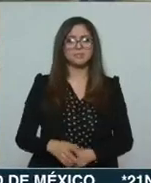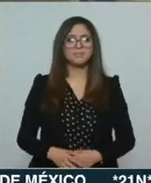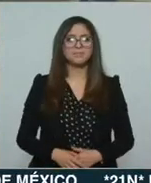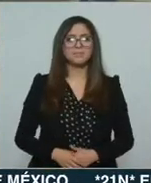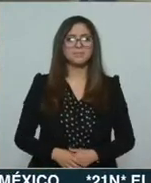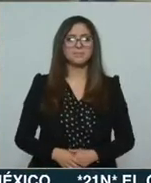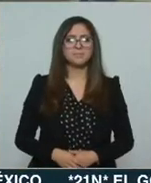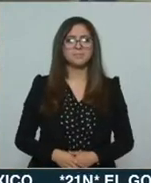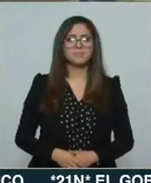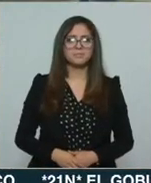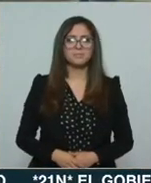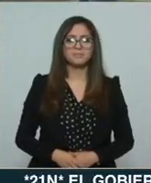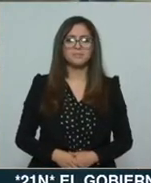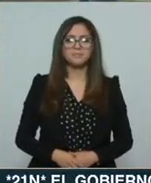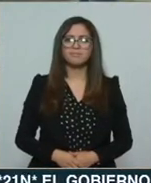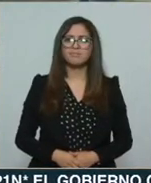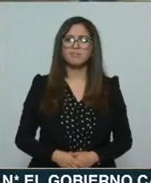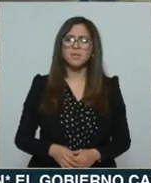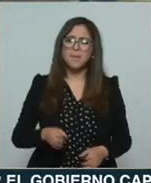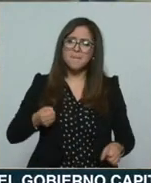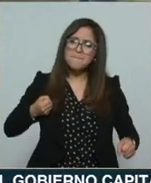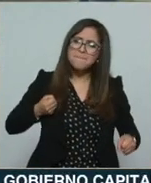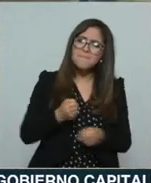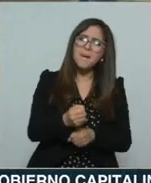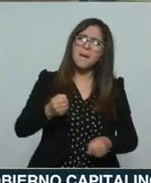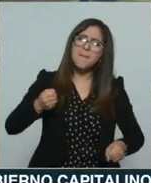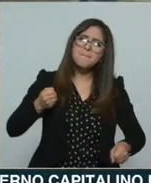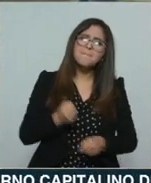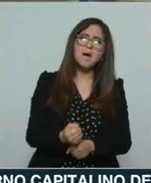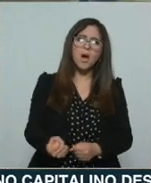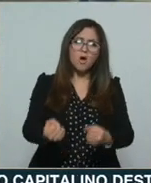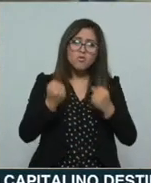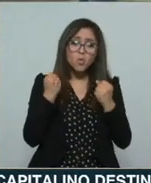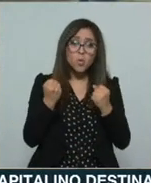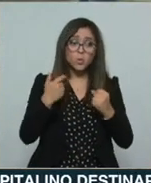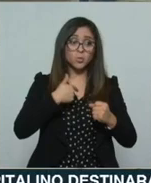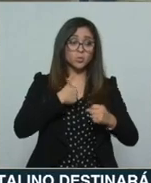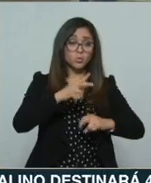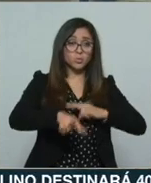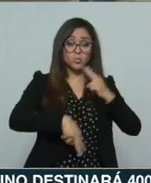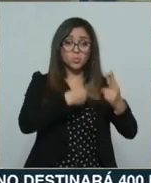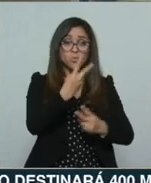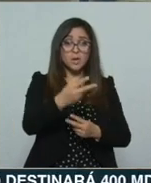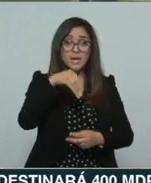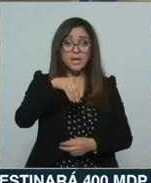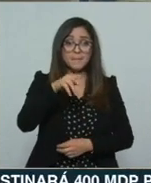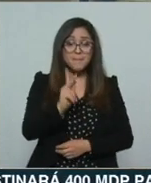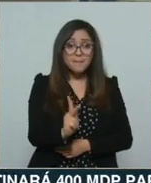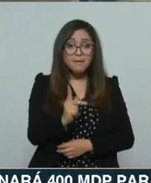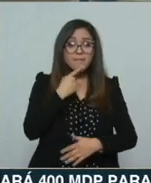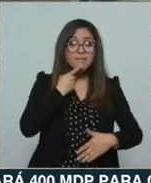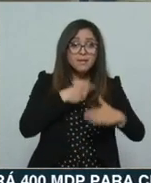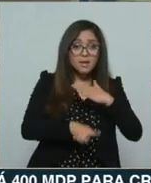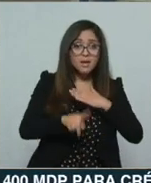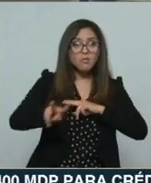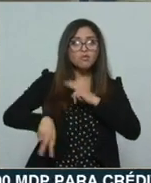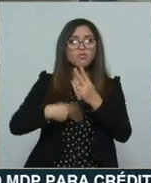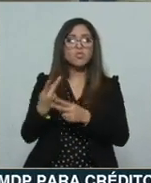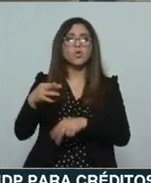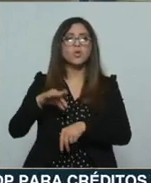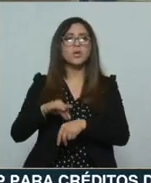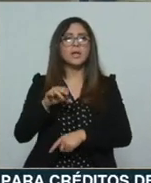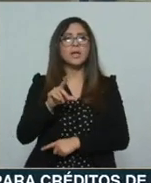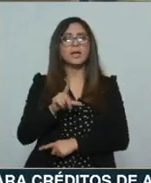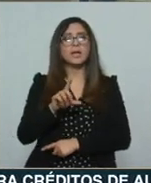Fueron tantos los golpes que cuando yo acudí ante el Ministerio Público a levantar la denuncia, pasé con el médico legista y se